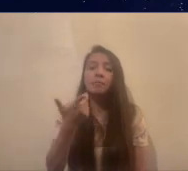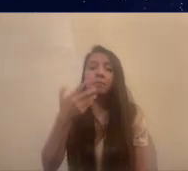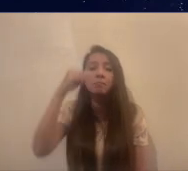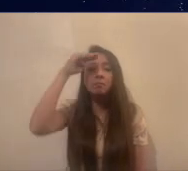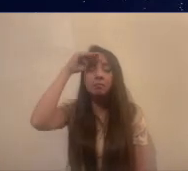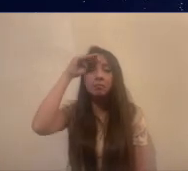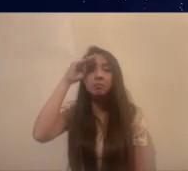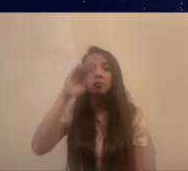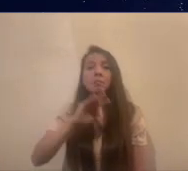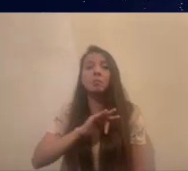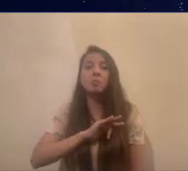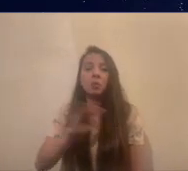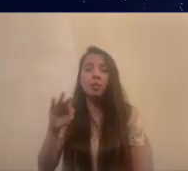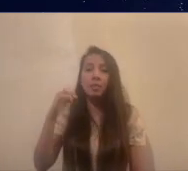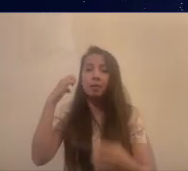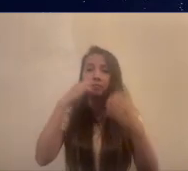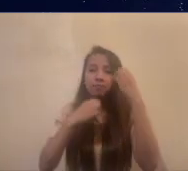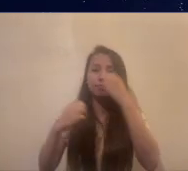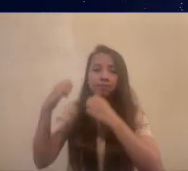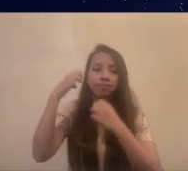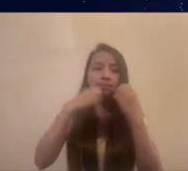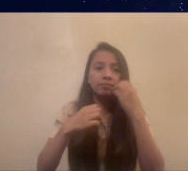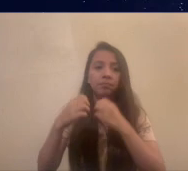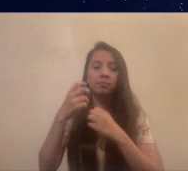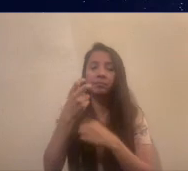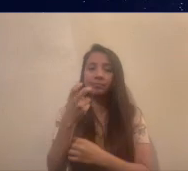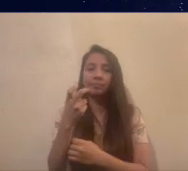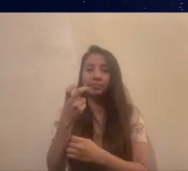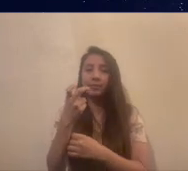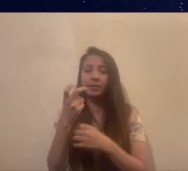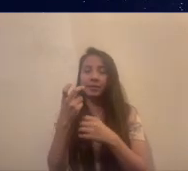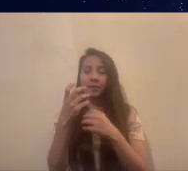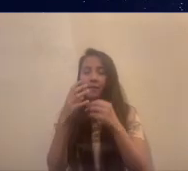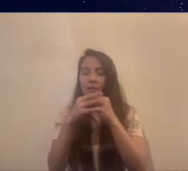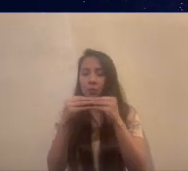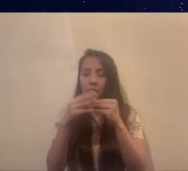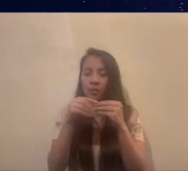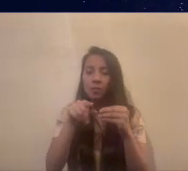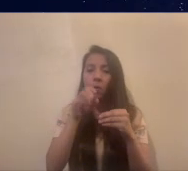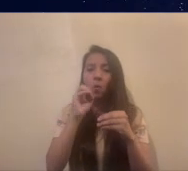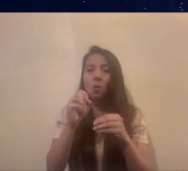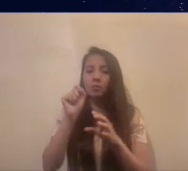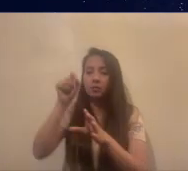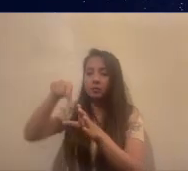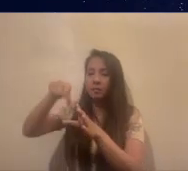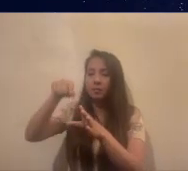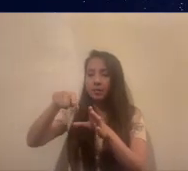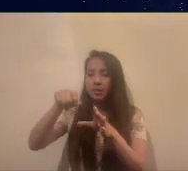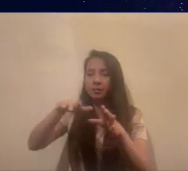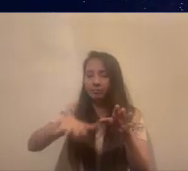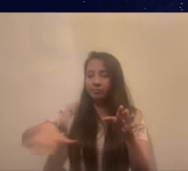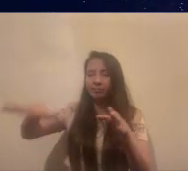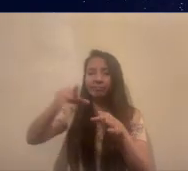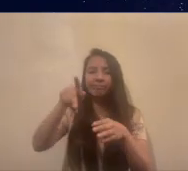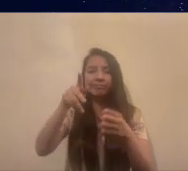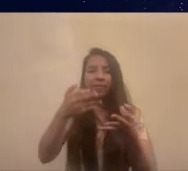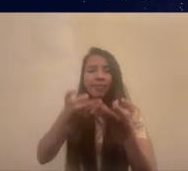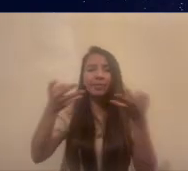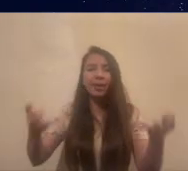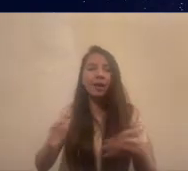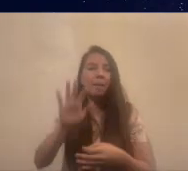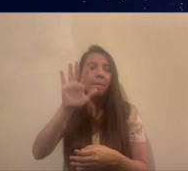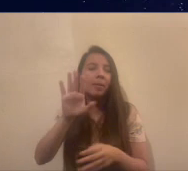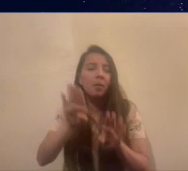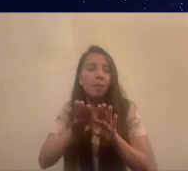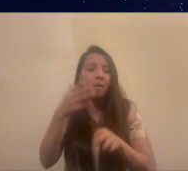También se podría pensar en evaluar este tipo de frutos, semillas, en suelos que simulan los suelos de la